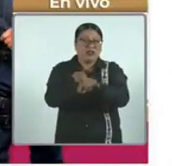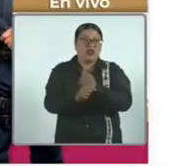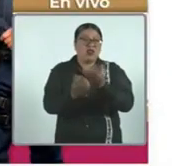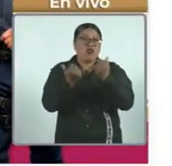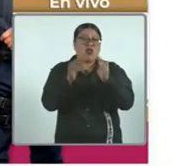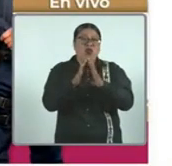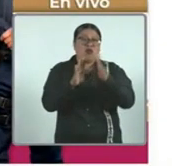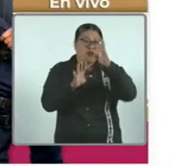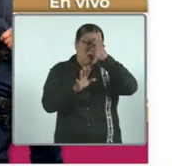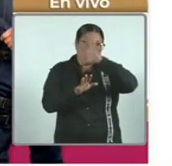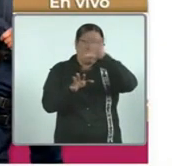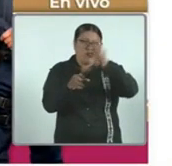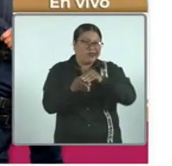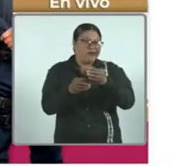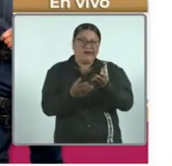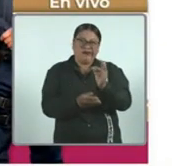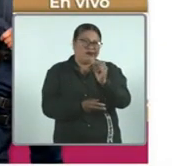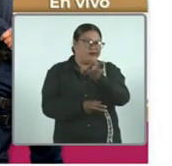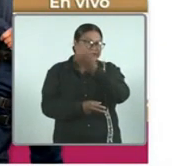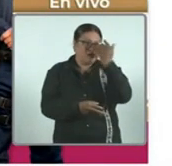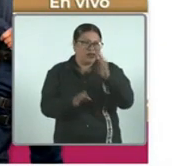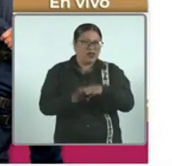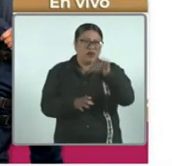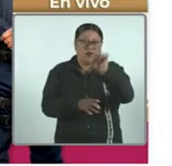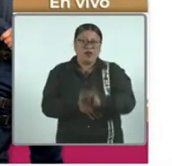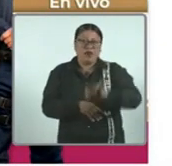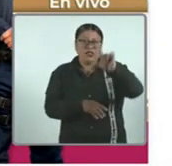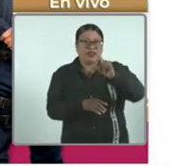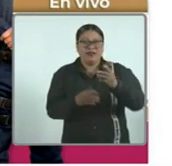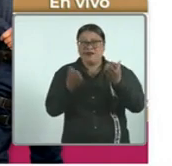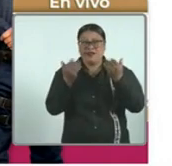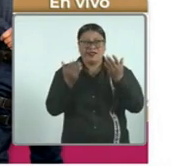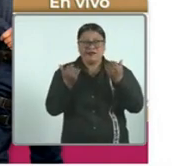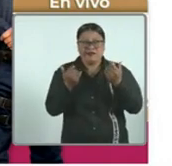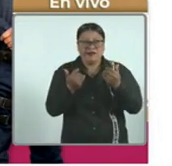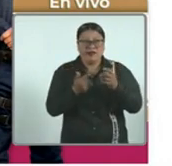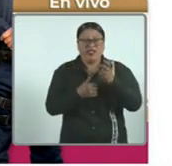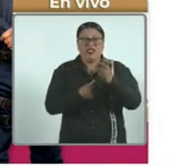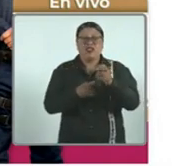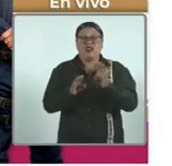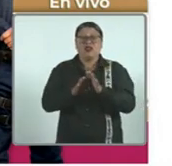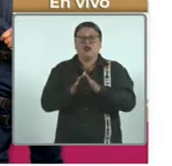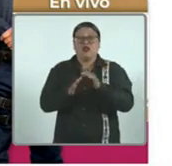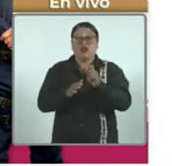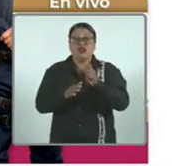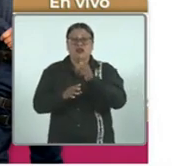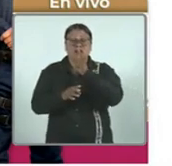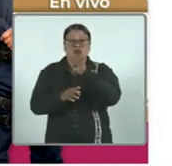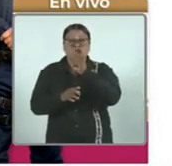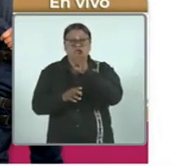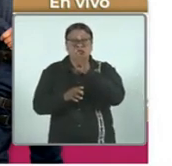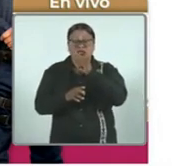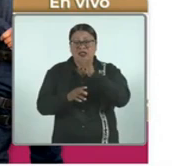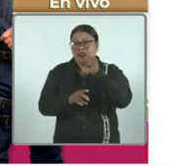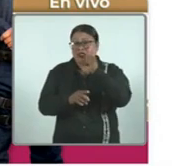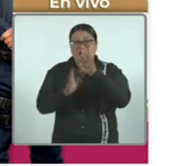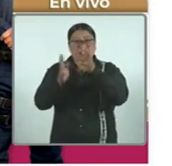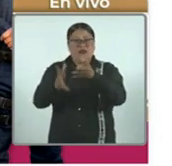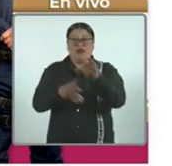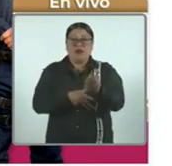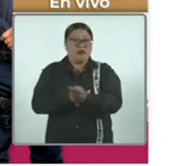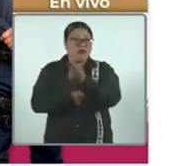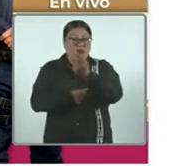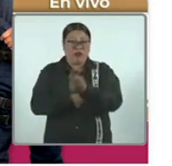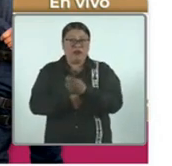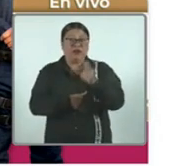escuela. Entonces, pues obviamente no había profesionalización. Lo que teníamos de escuela son los policías de toda la vida. Y cuando